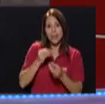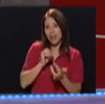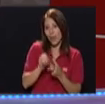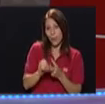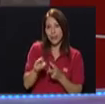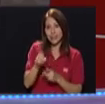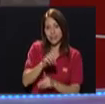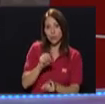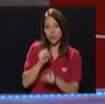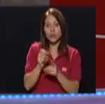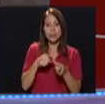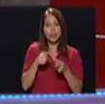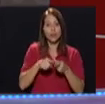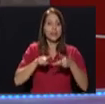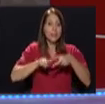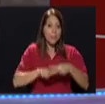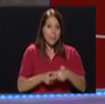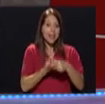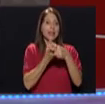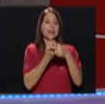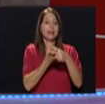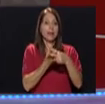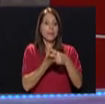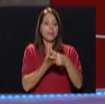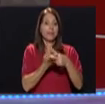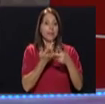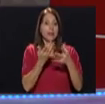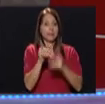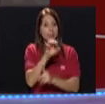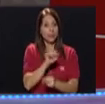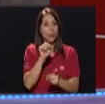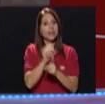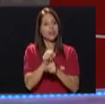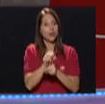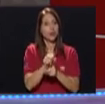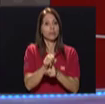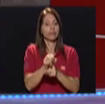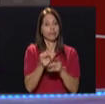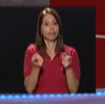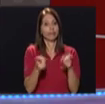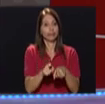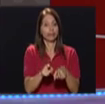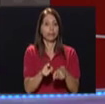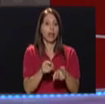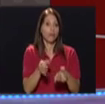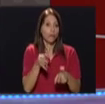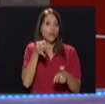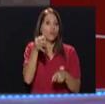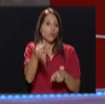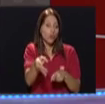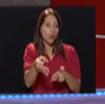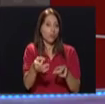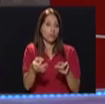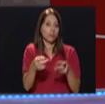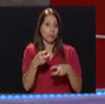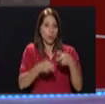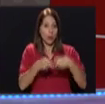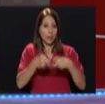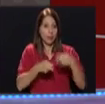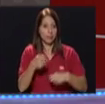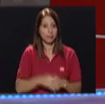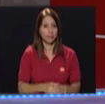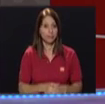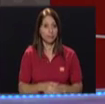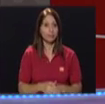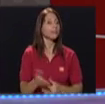les da de comer o les deja comida o condiciones así, ya es donde empezamos a crear la situación para que